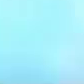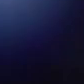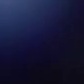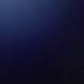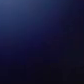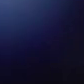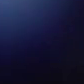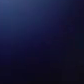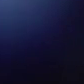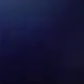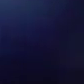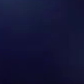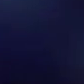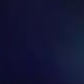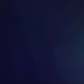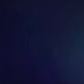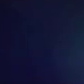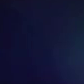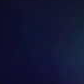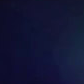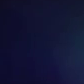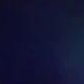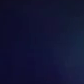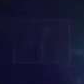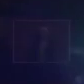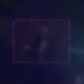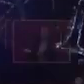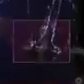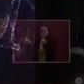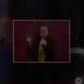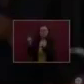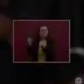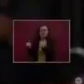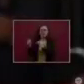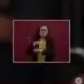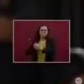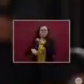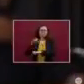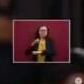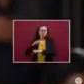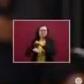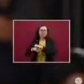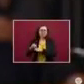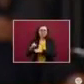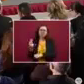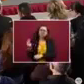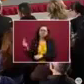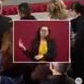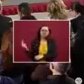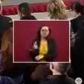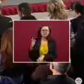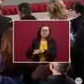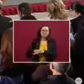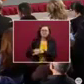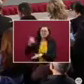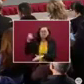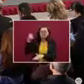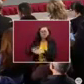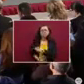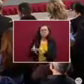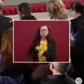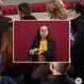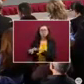precisamente parte de la deuda de Petróleos Mexicanos. No es en su totalidad, es una renegociación